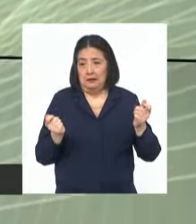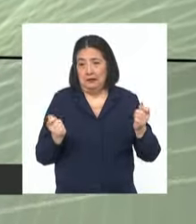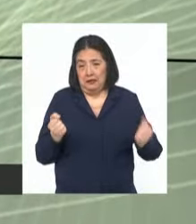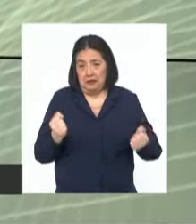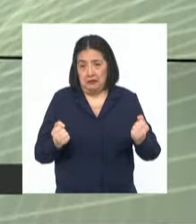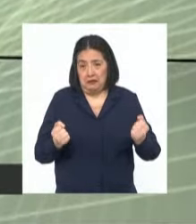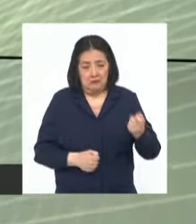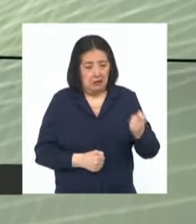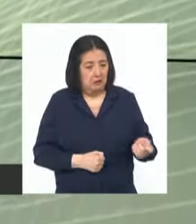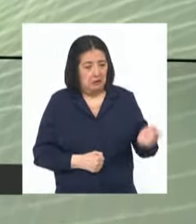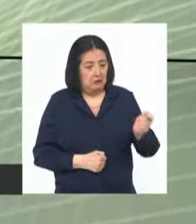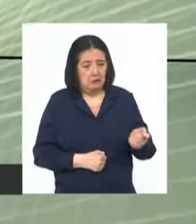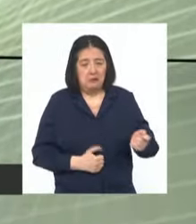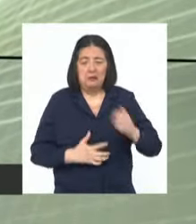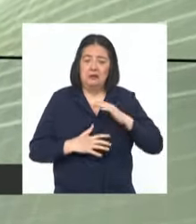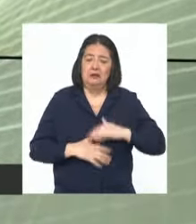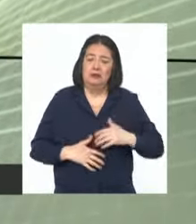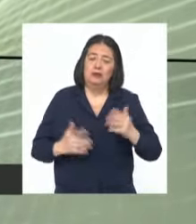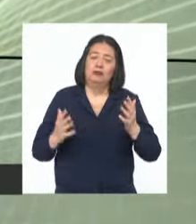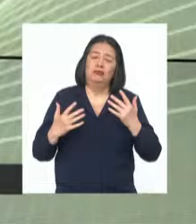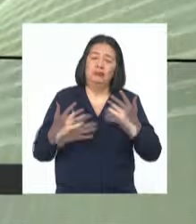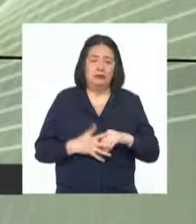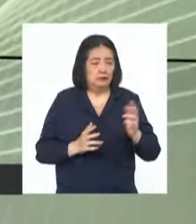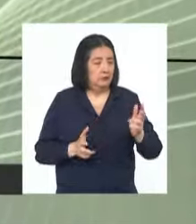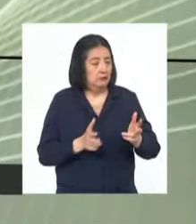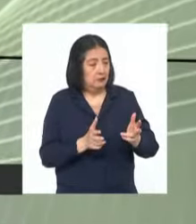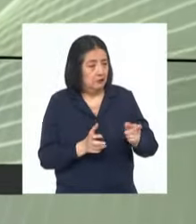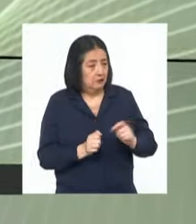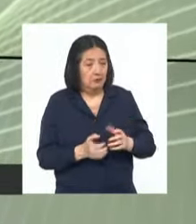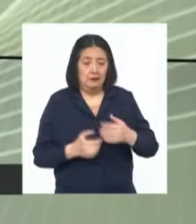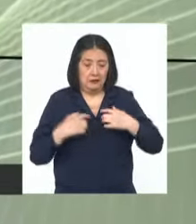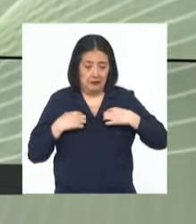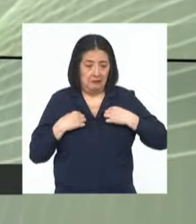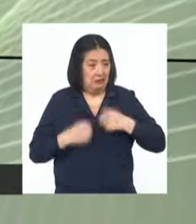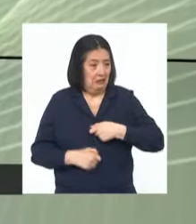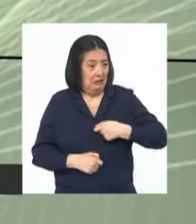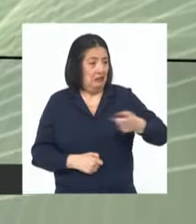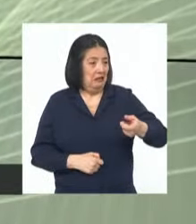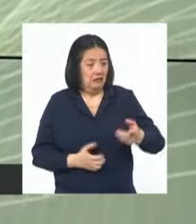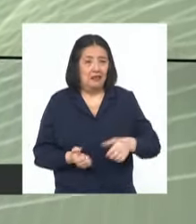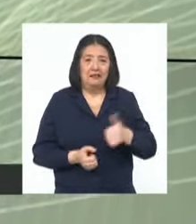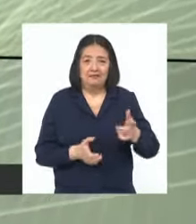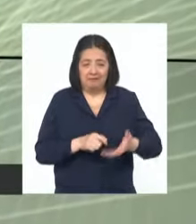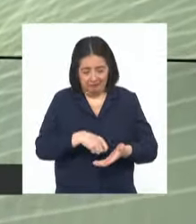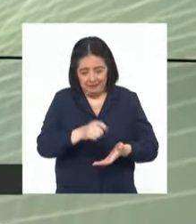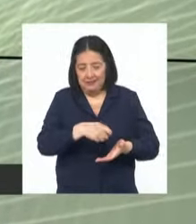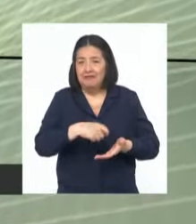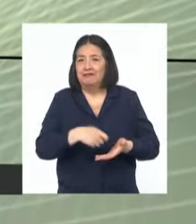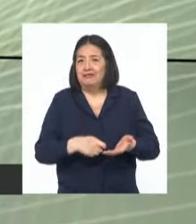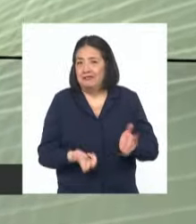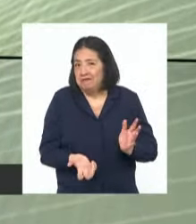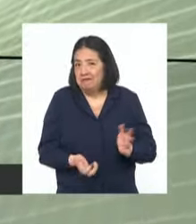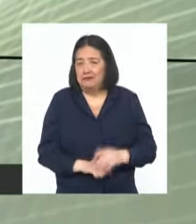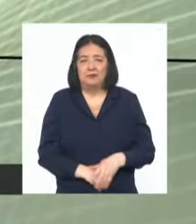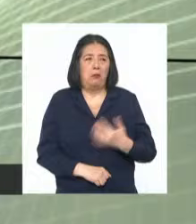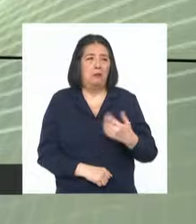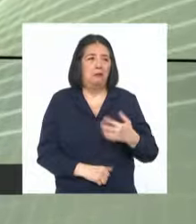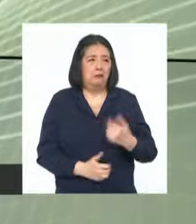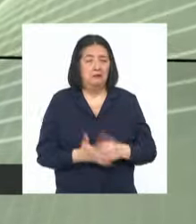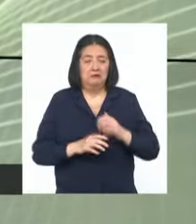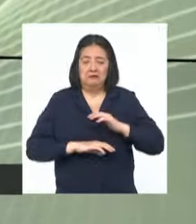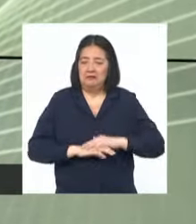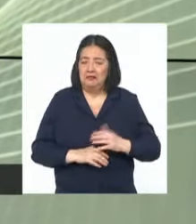sea, tranquilo, tomando un poco de aire, la gente lo para y hasta le pasan la camiseta por la ventana de un auto a otro para que firme la camiseta. Impresionante